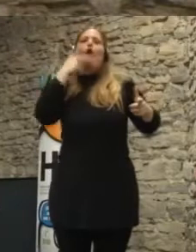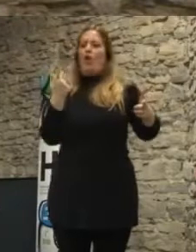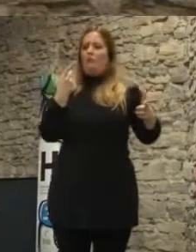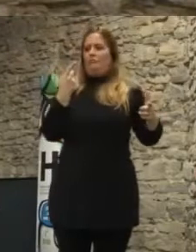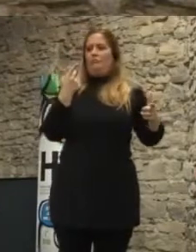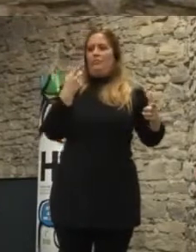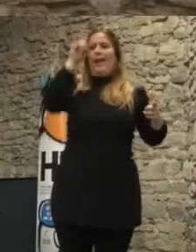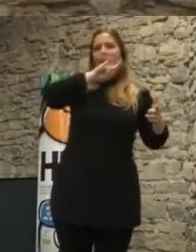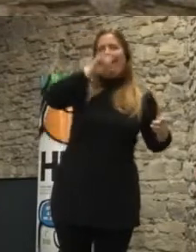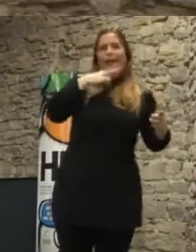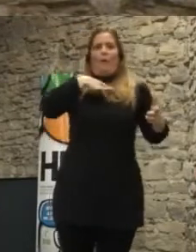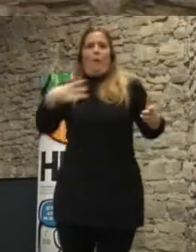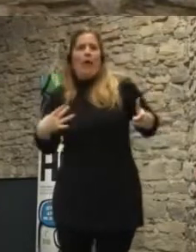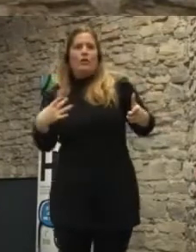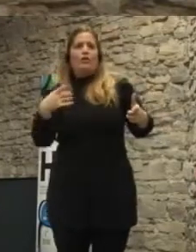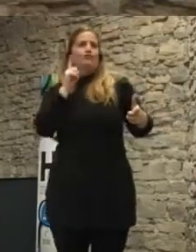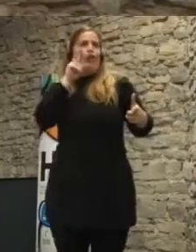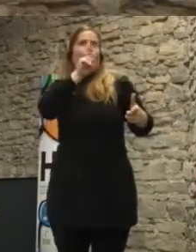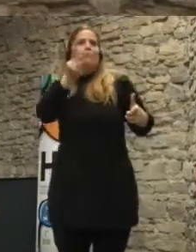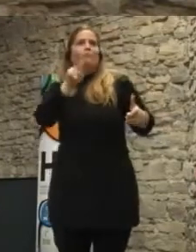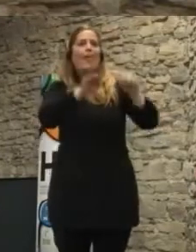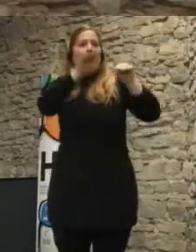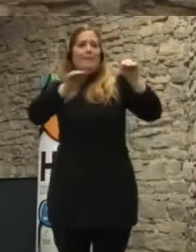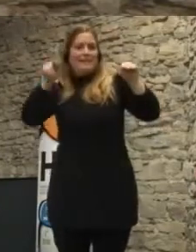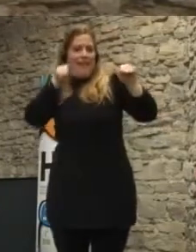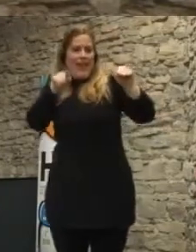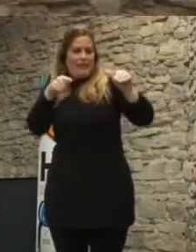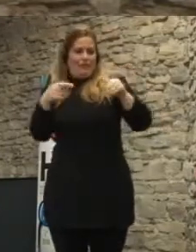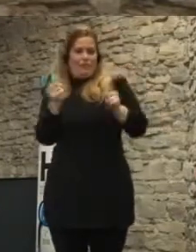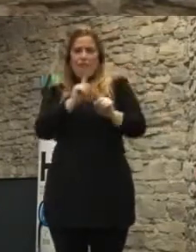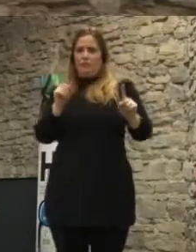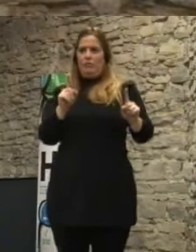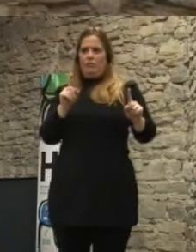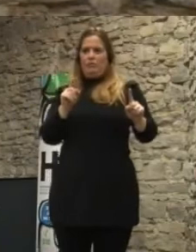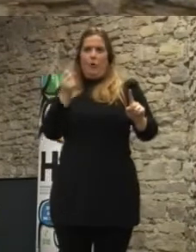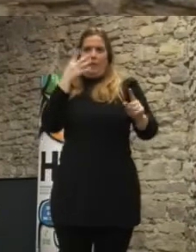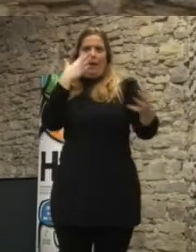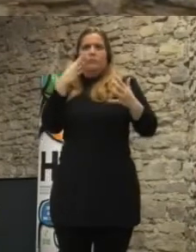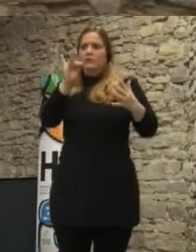que mejor se lee o lo que más nos llega, ¿no?